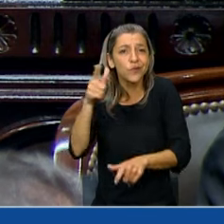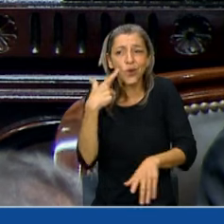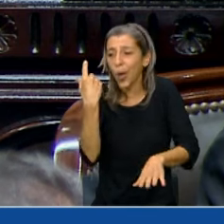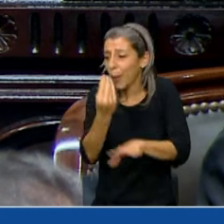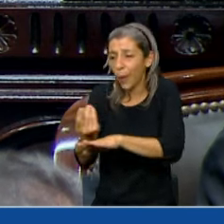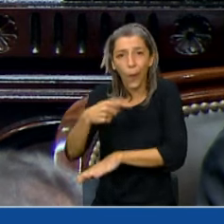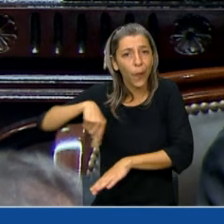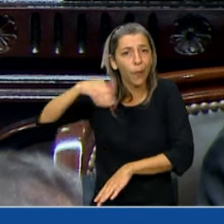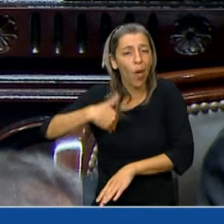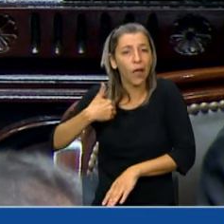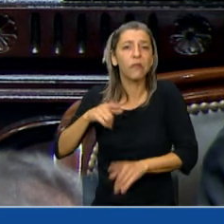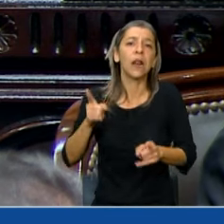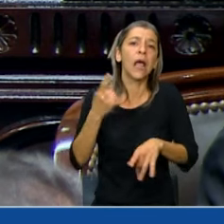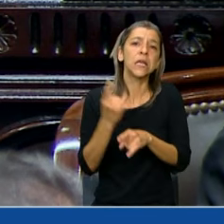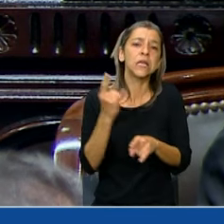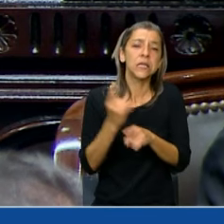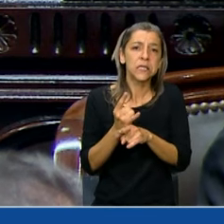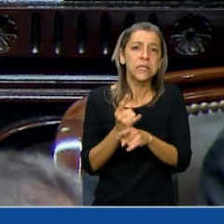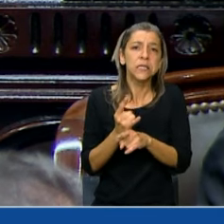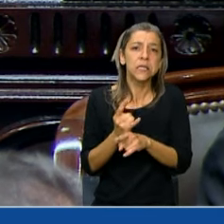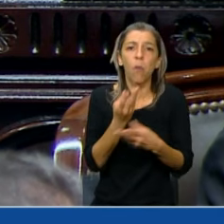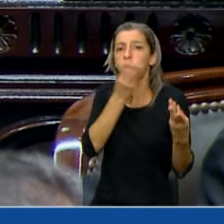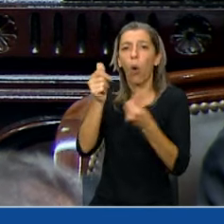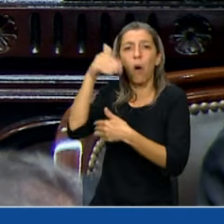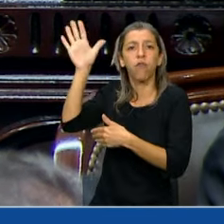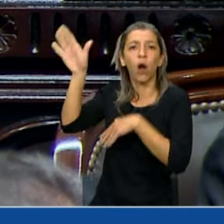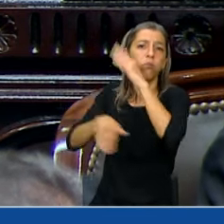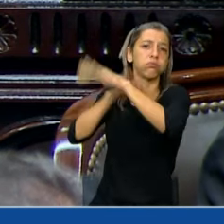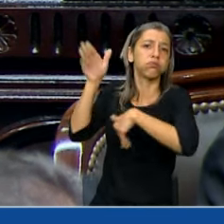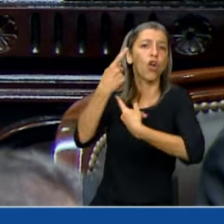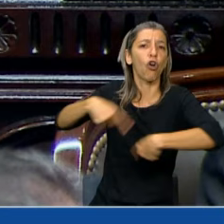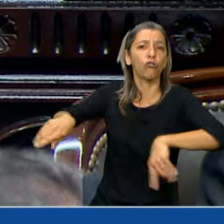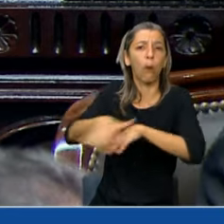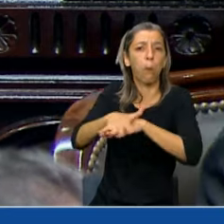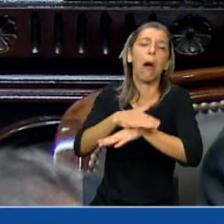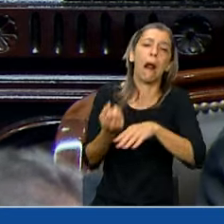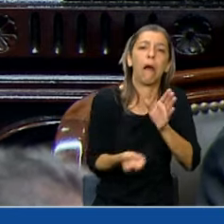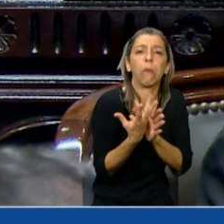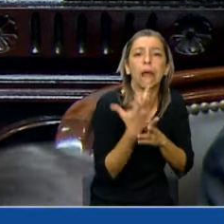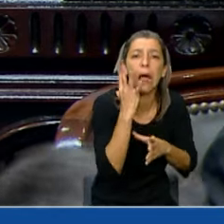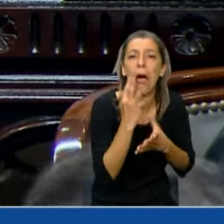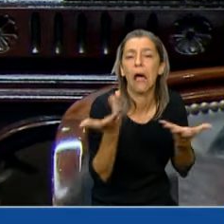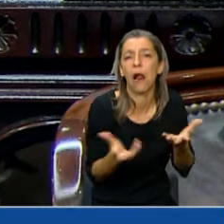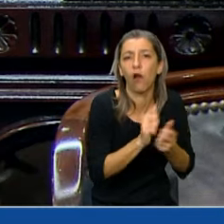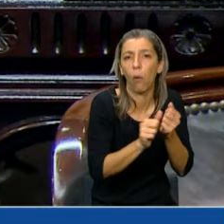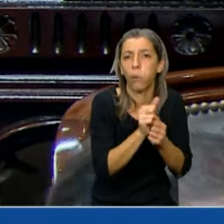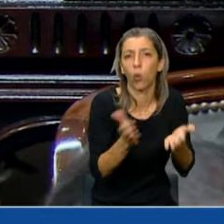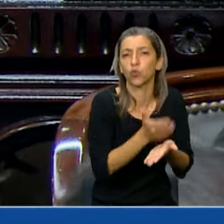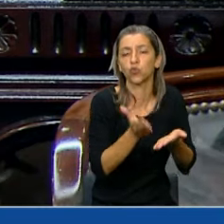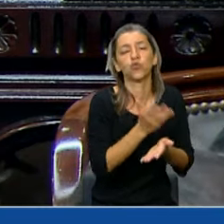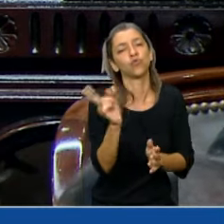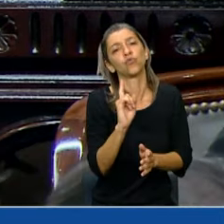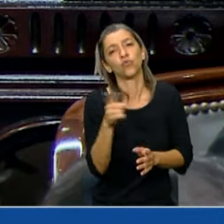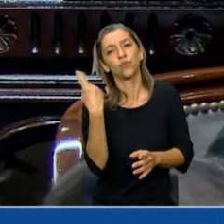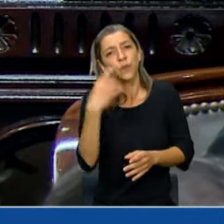materias primas una apuesta mayor a la biotecnología y a la bioeconomía permitiría agregar conocimiento y valor a la